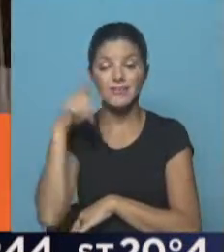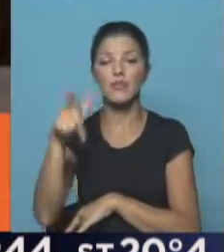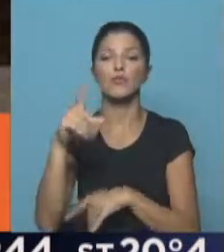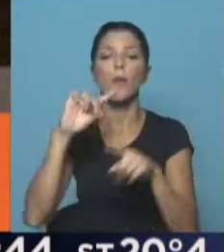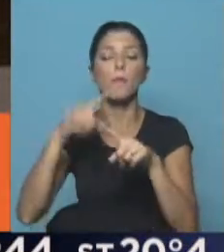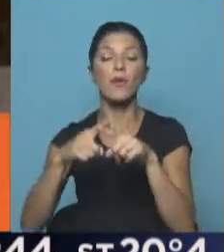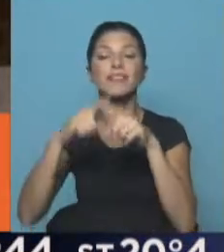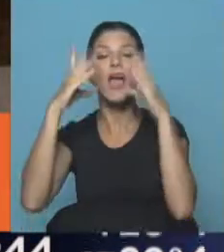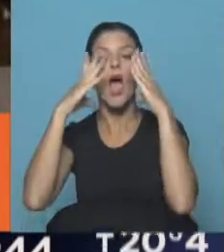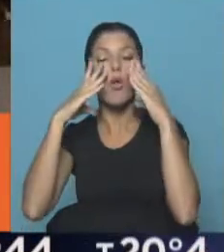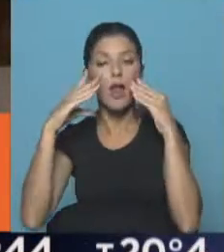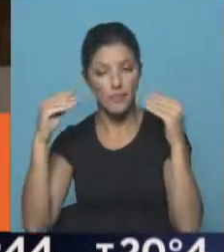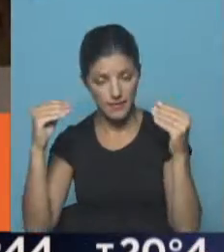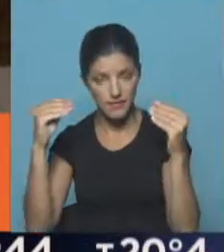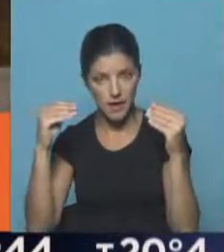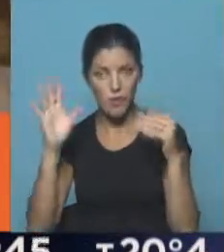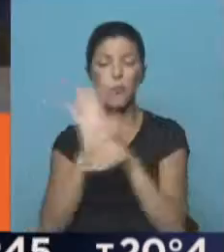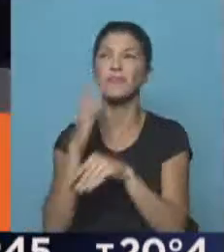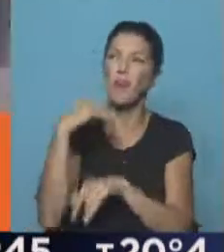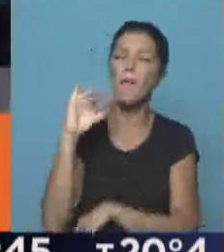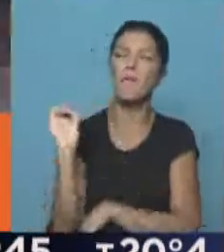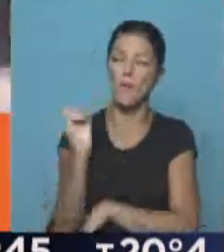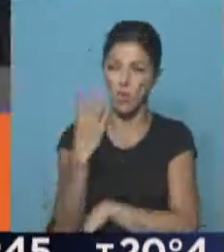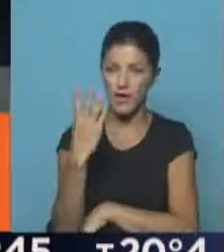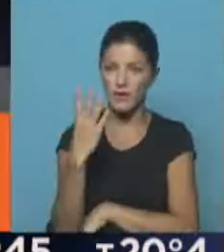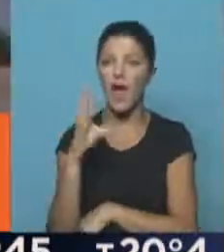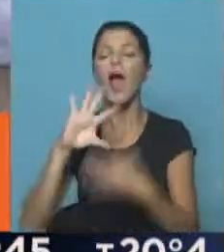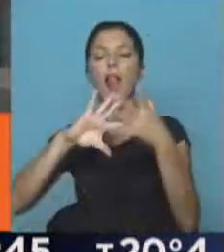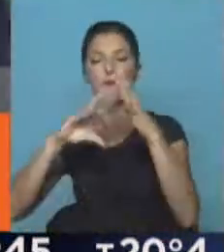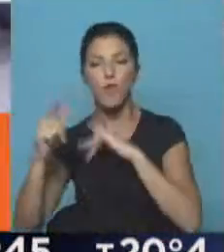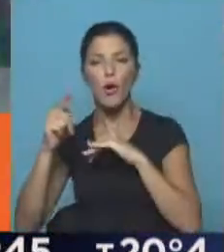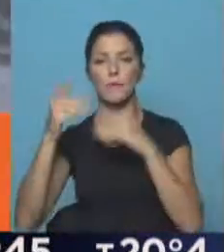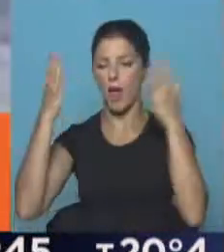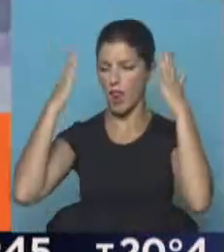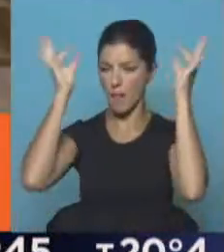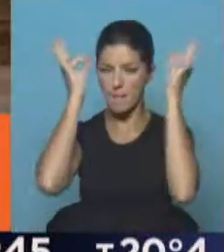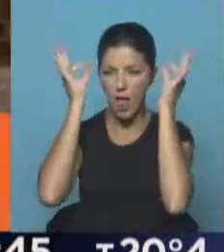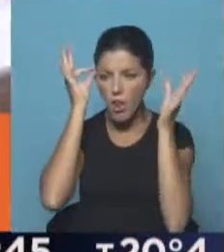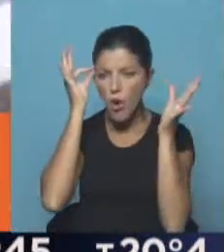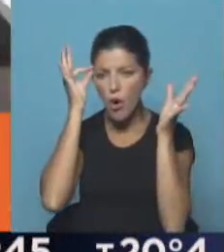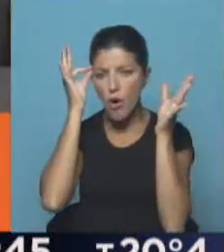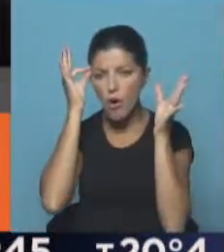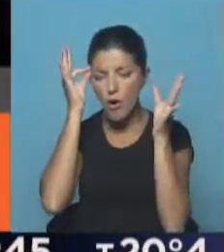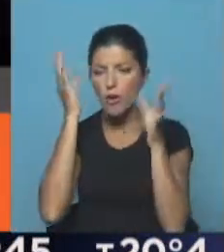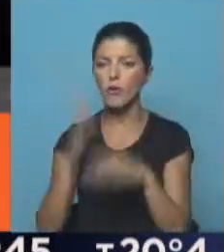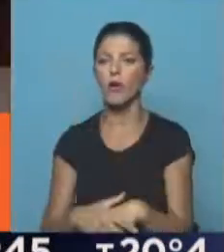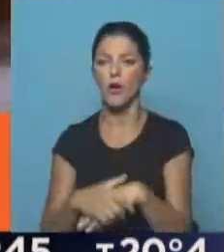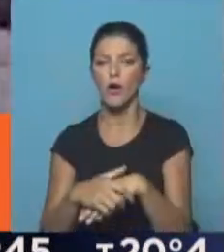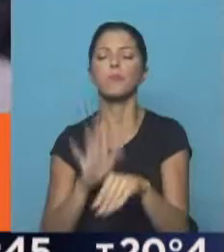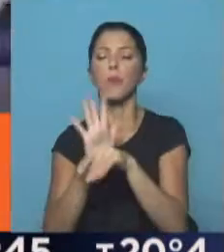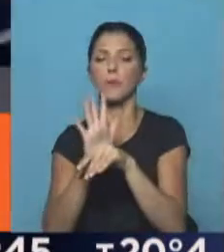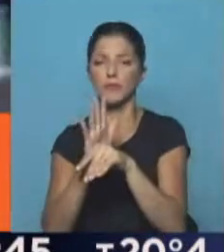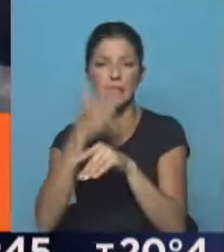holandesa desde un lugar quizás hasta moderno, toda su estética, estos pelos de con esa maraña